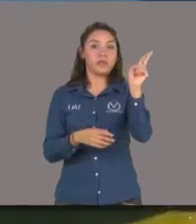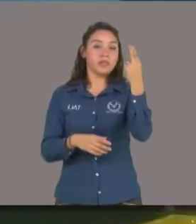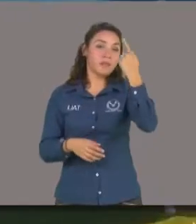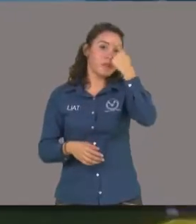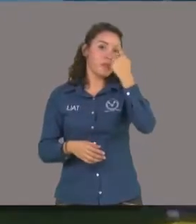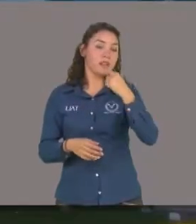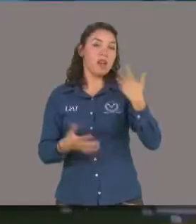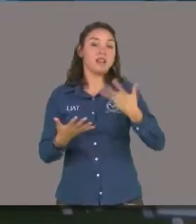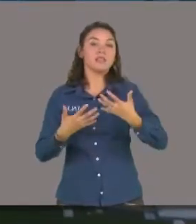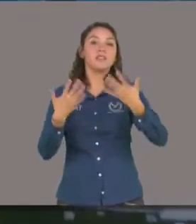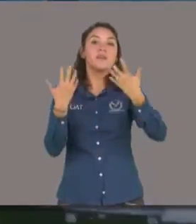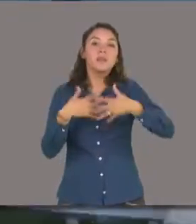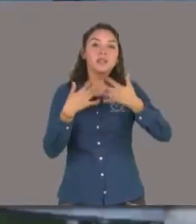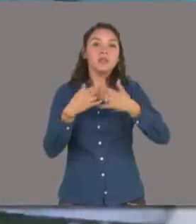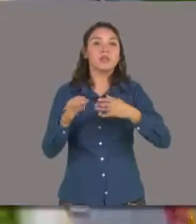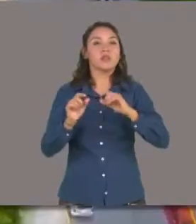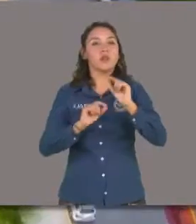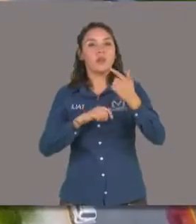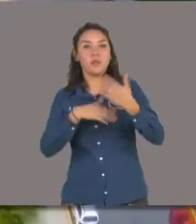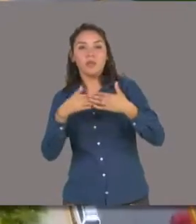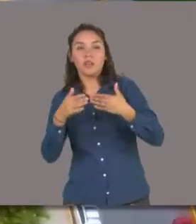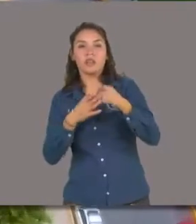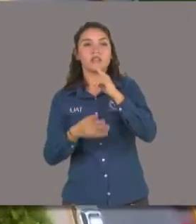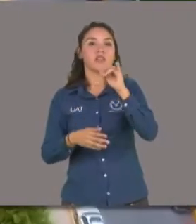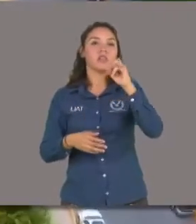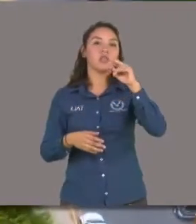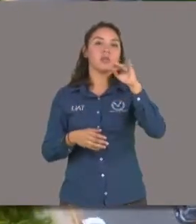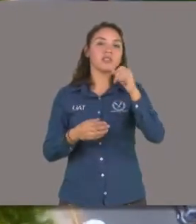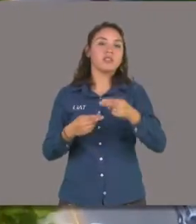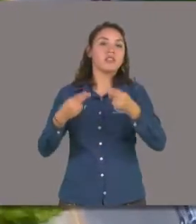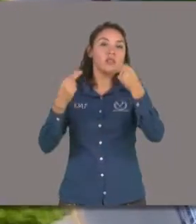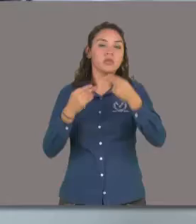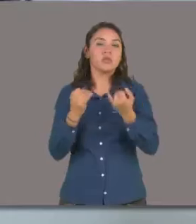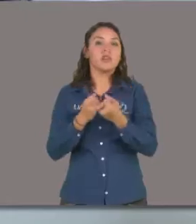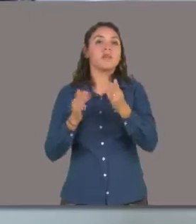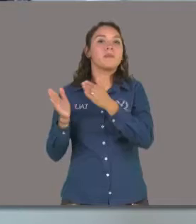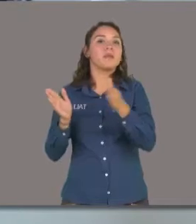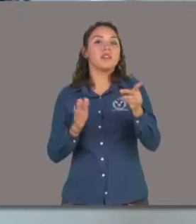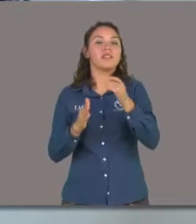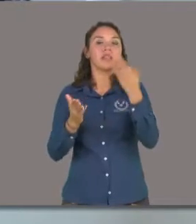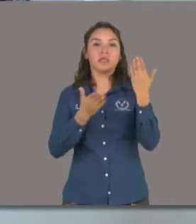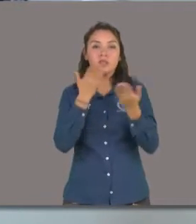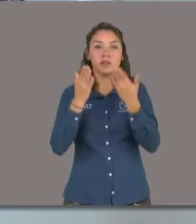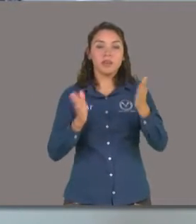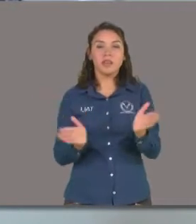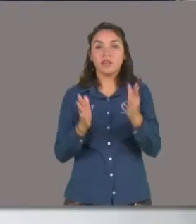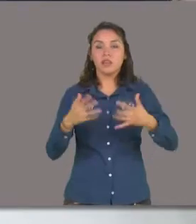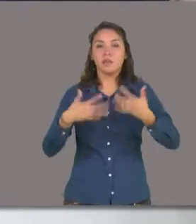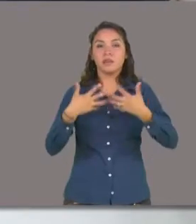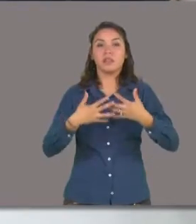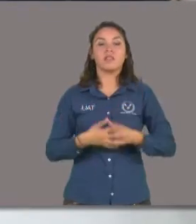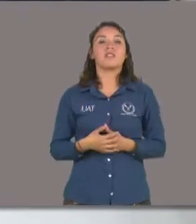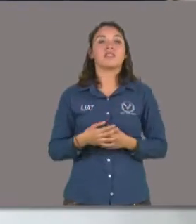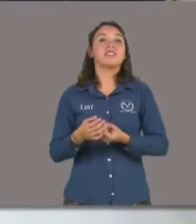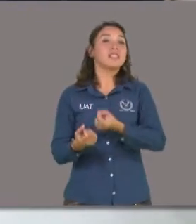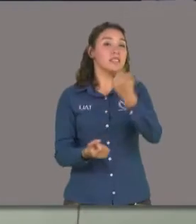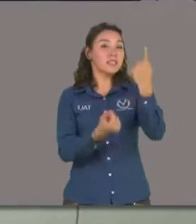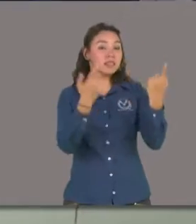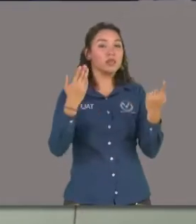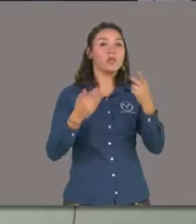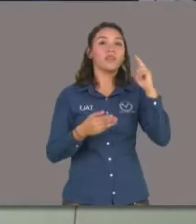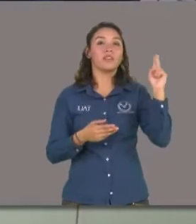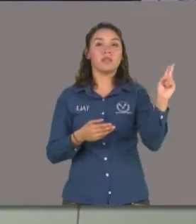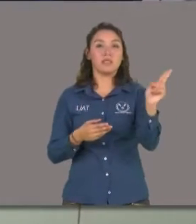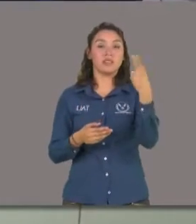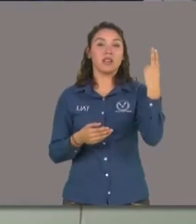las universidades han cobrado importancia en el ecosistema emprendedor, pues son facilitadoras de procesos al implementar modelos